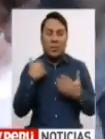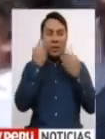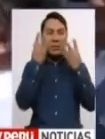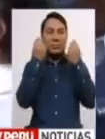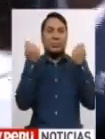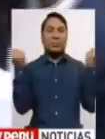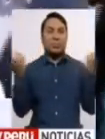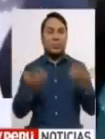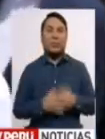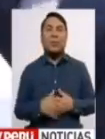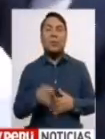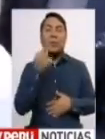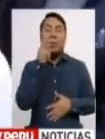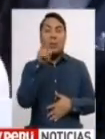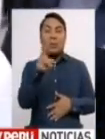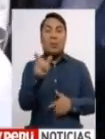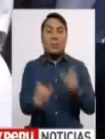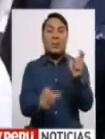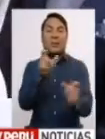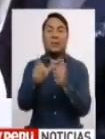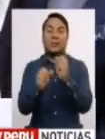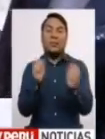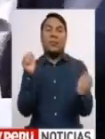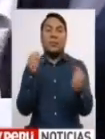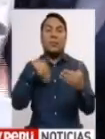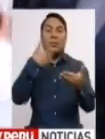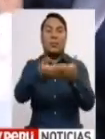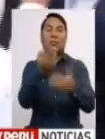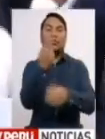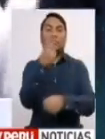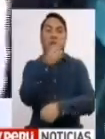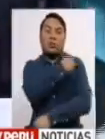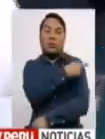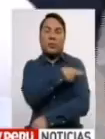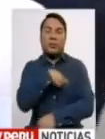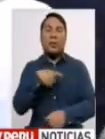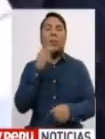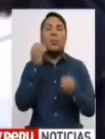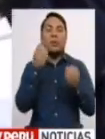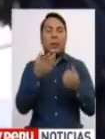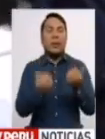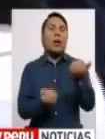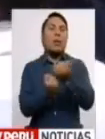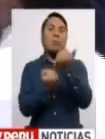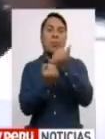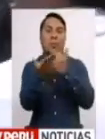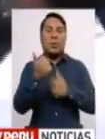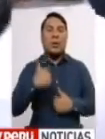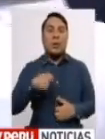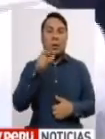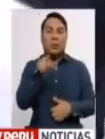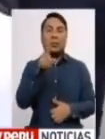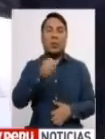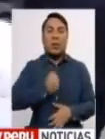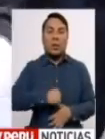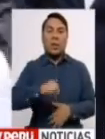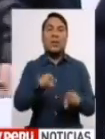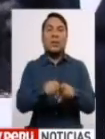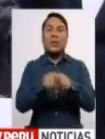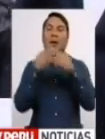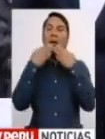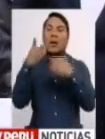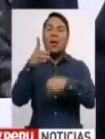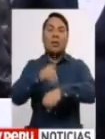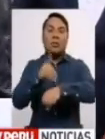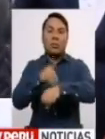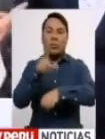hablador. Un grupo de simpatizantes llegó al hospital para expresarle su apoyo al alcalde. Su hijo Darío agradeció al doctor Luis